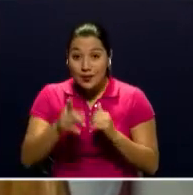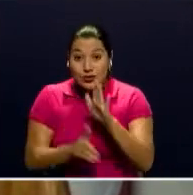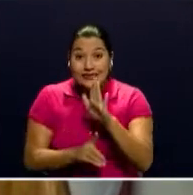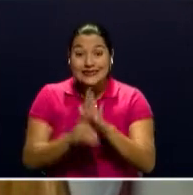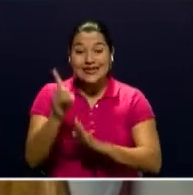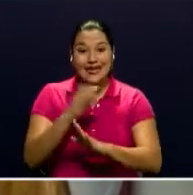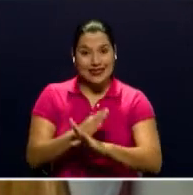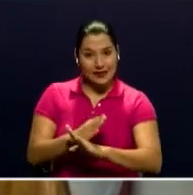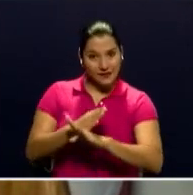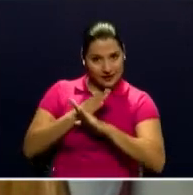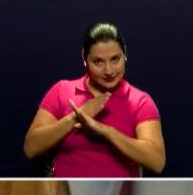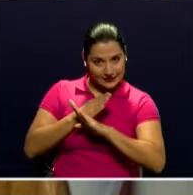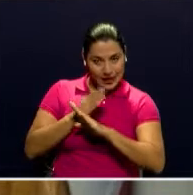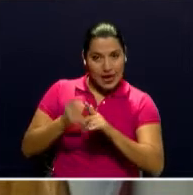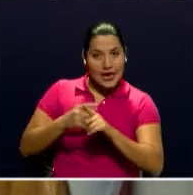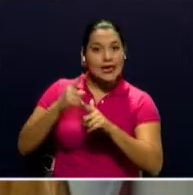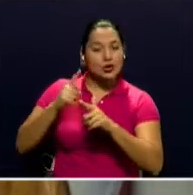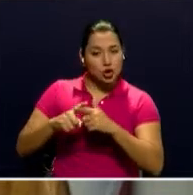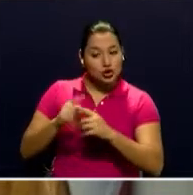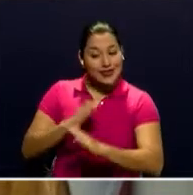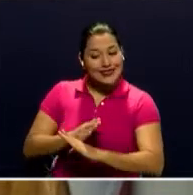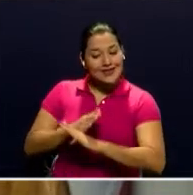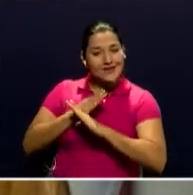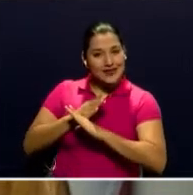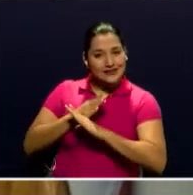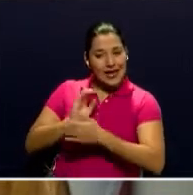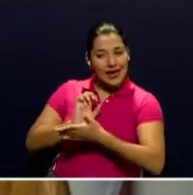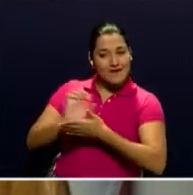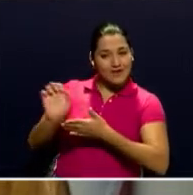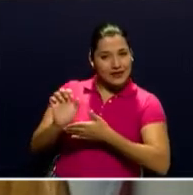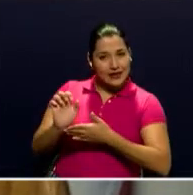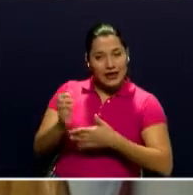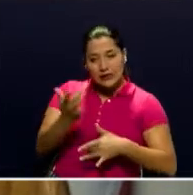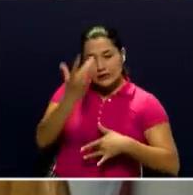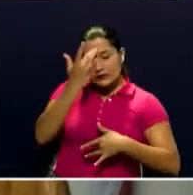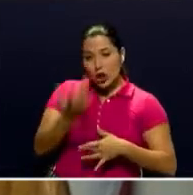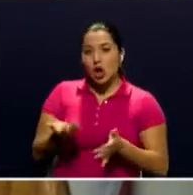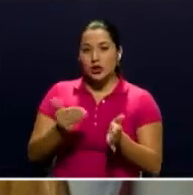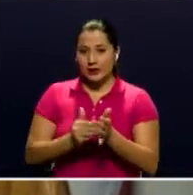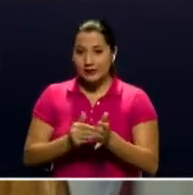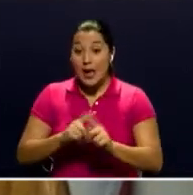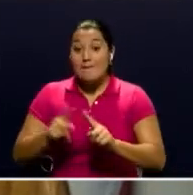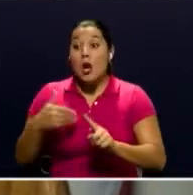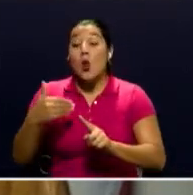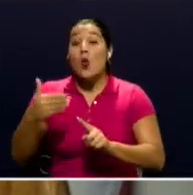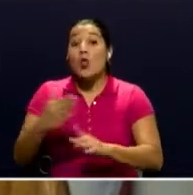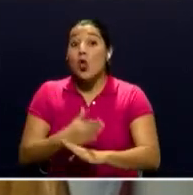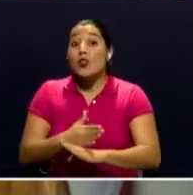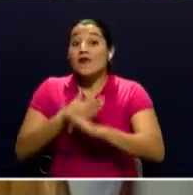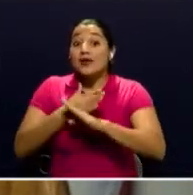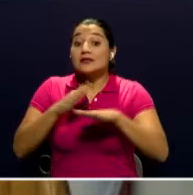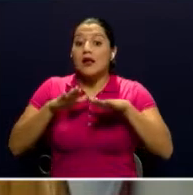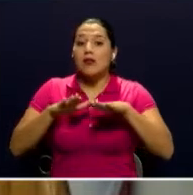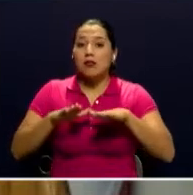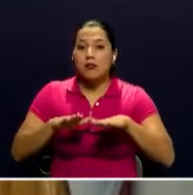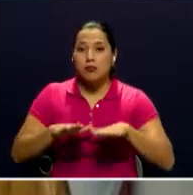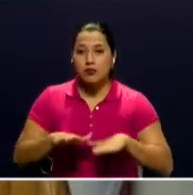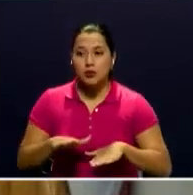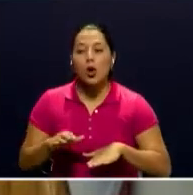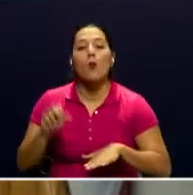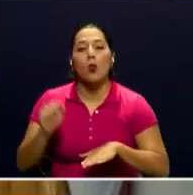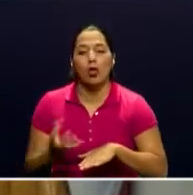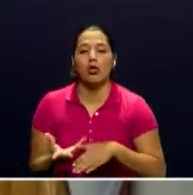protegen contra la reinfección durante varios meses y después de que esas defensas bajan puede haber otra vez infección.